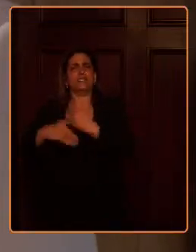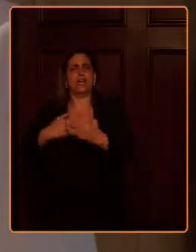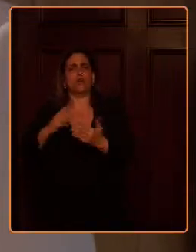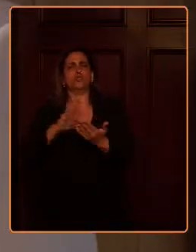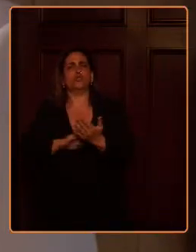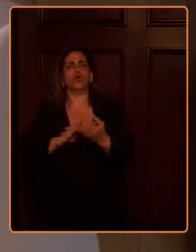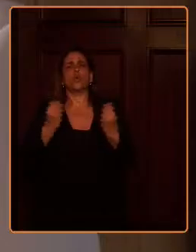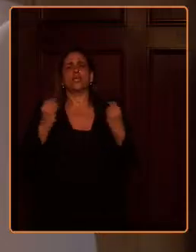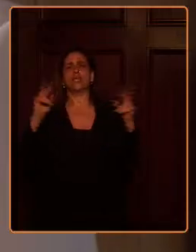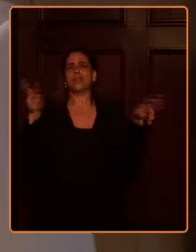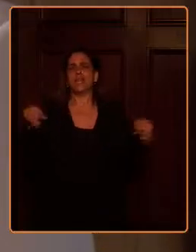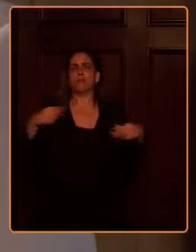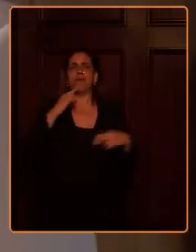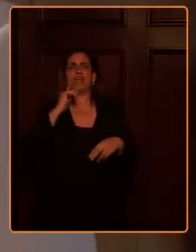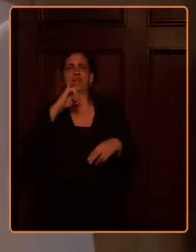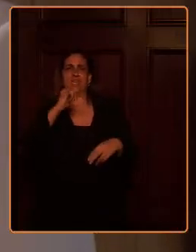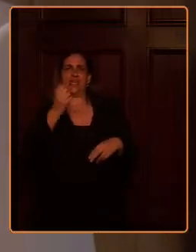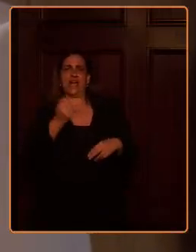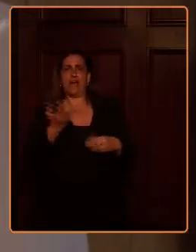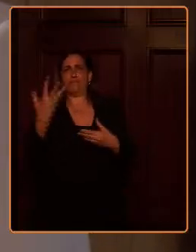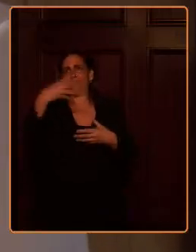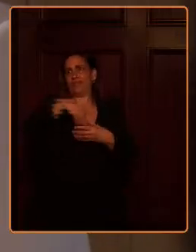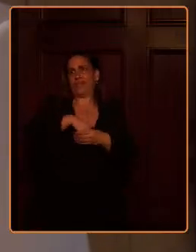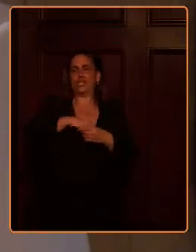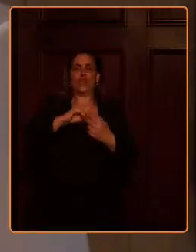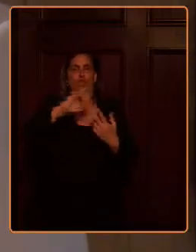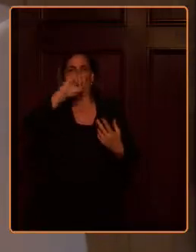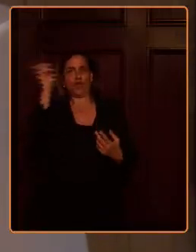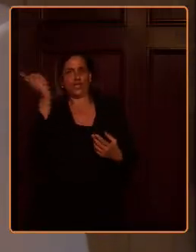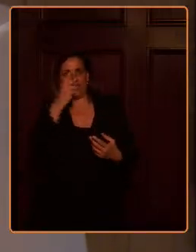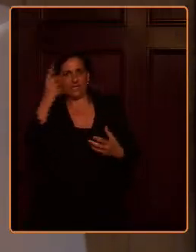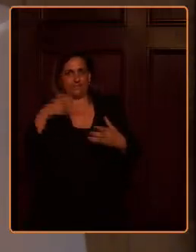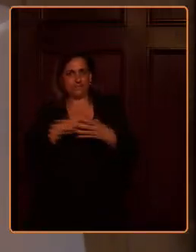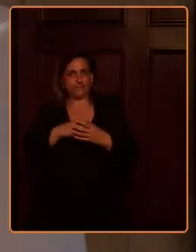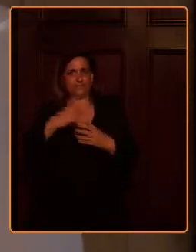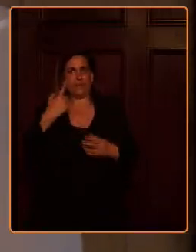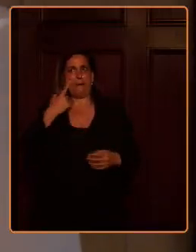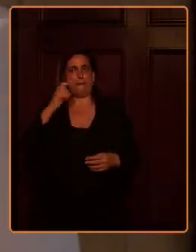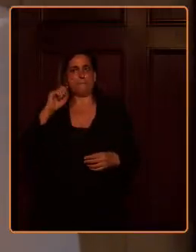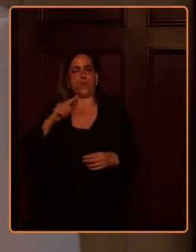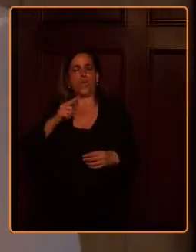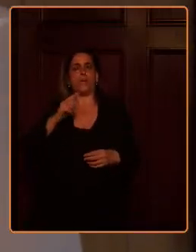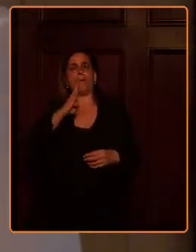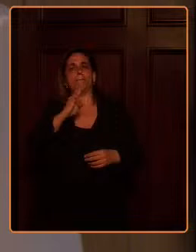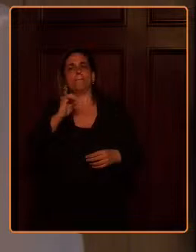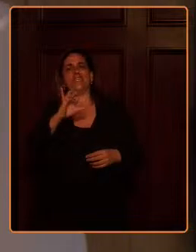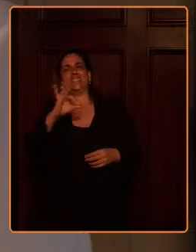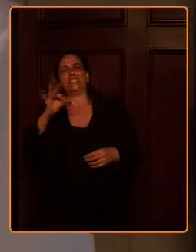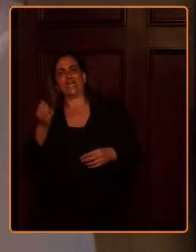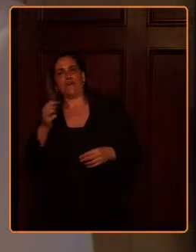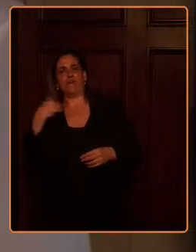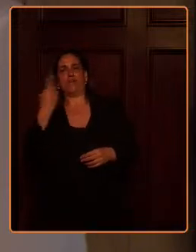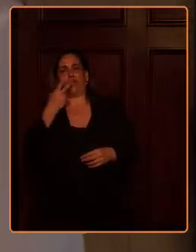de inteligencia artificial, el marco internacional de inteligencia artificial para las pruebas PISA 2029.